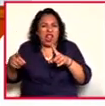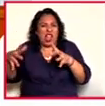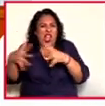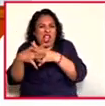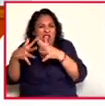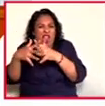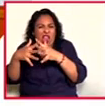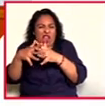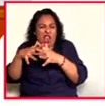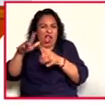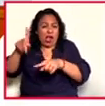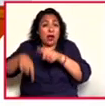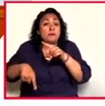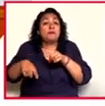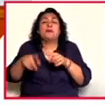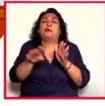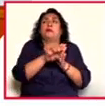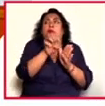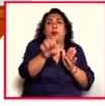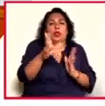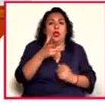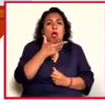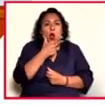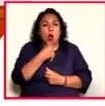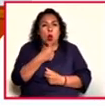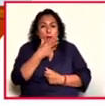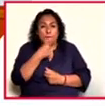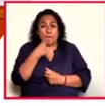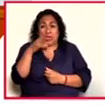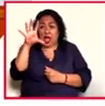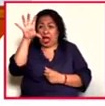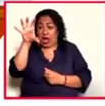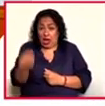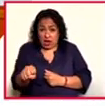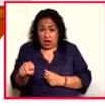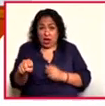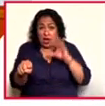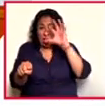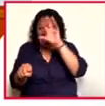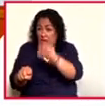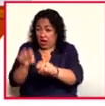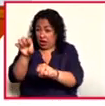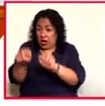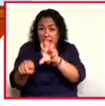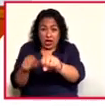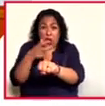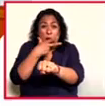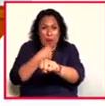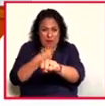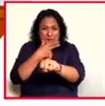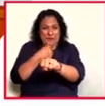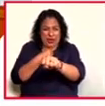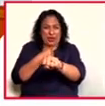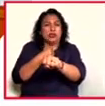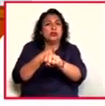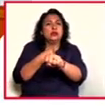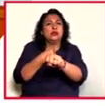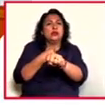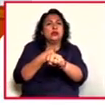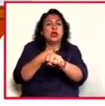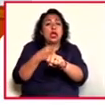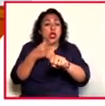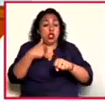los hombres que eran capturados con las armas en las manos